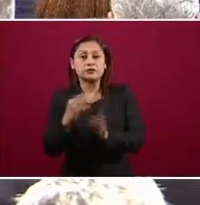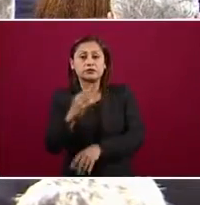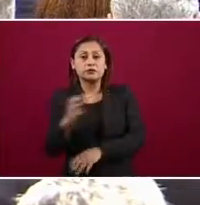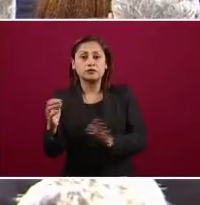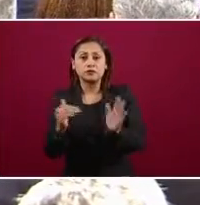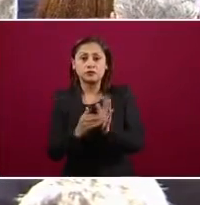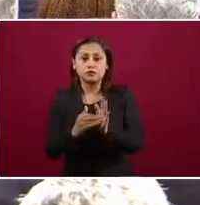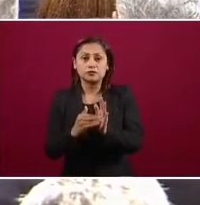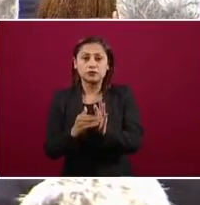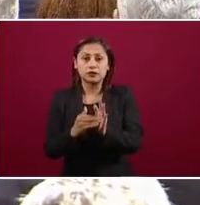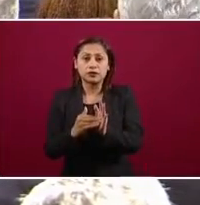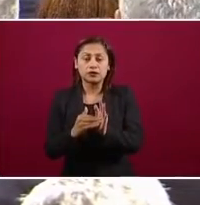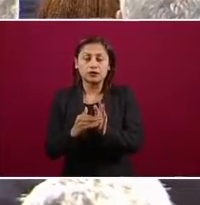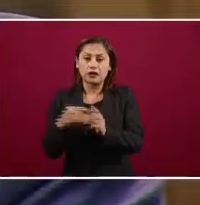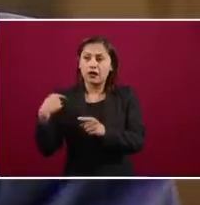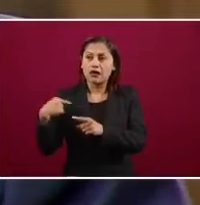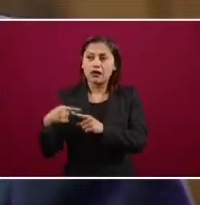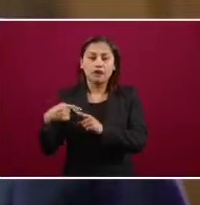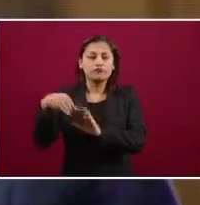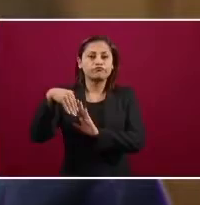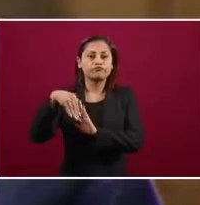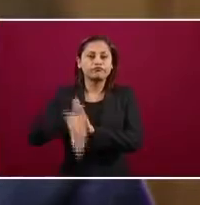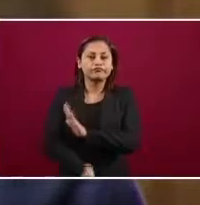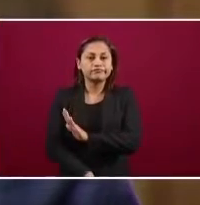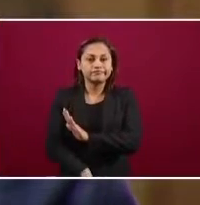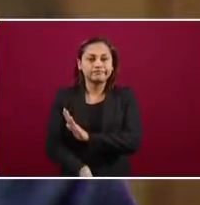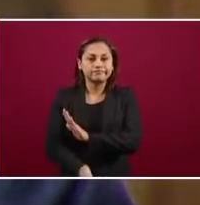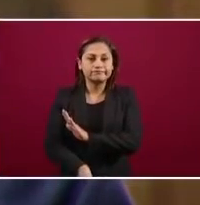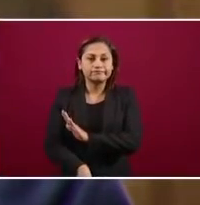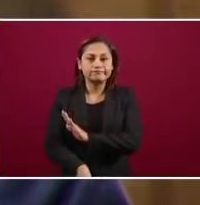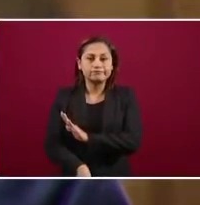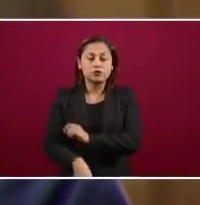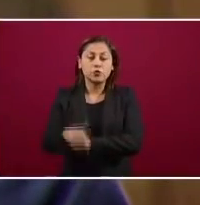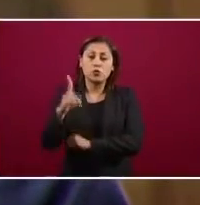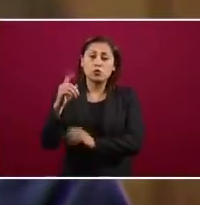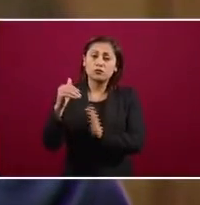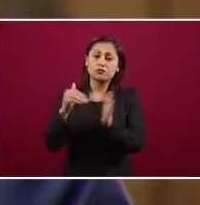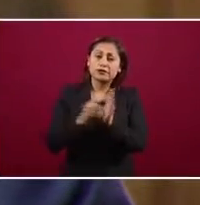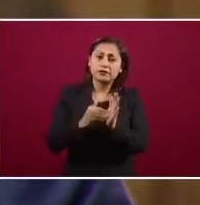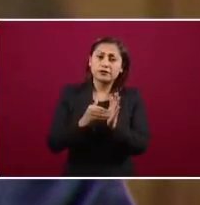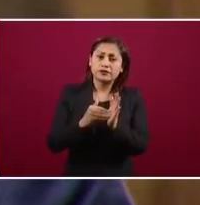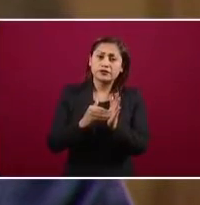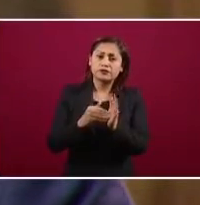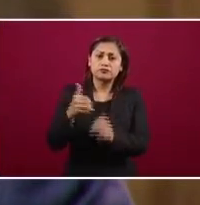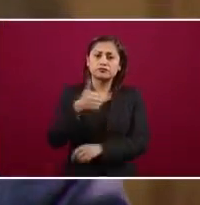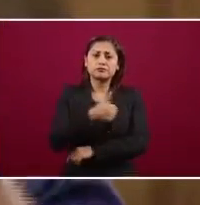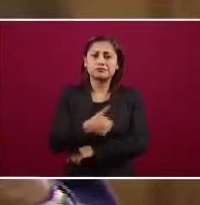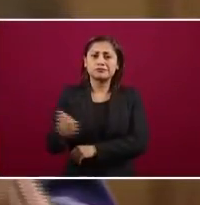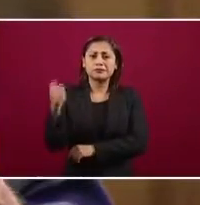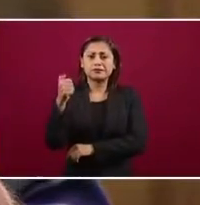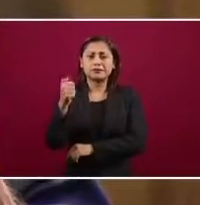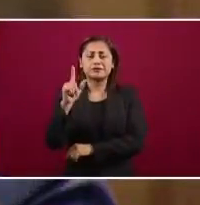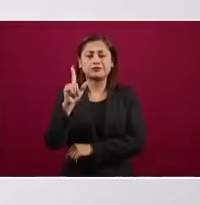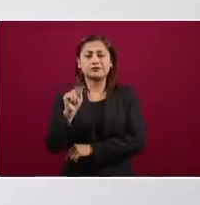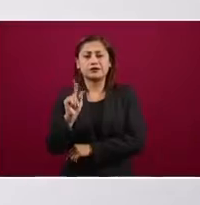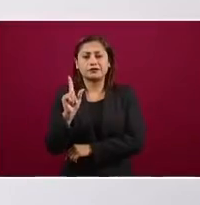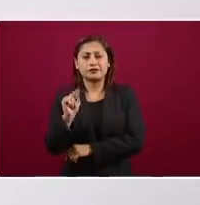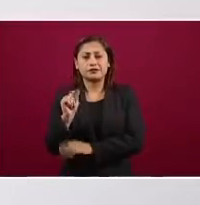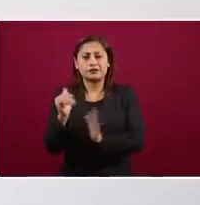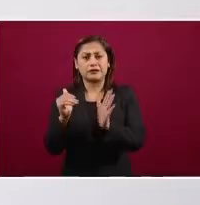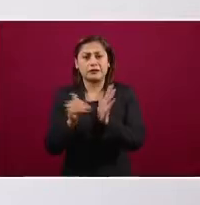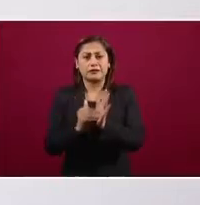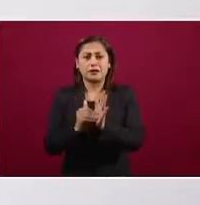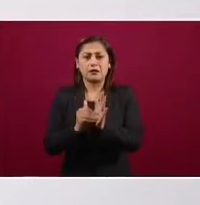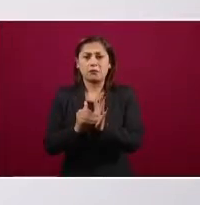desacuerdo por la administración que está llevando a cabo el presidente de México, ya que si bien ha habido avances en algunos rubros, también consideran ha